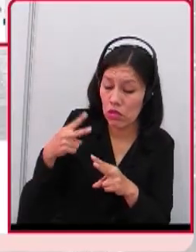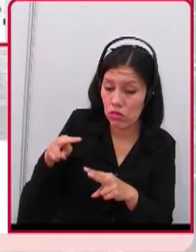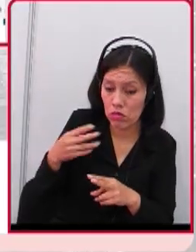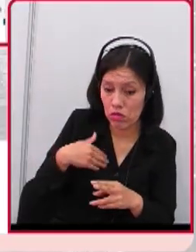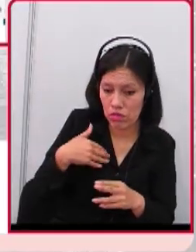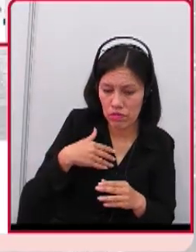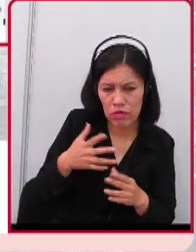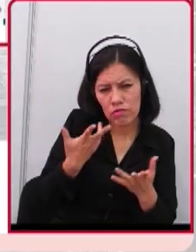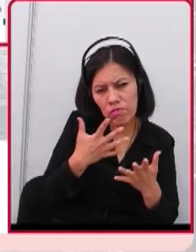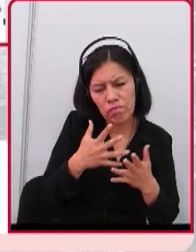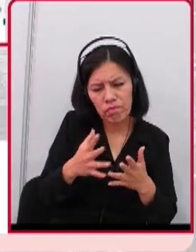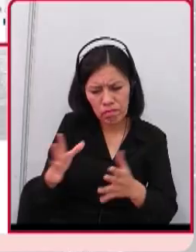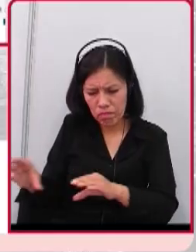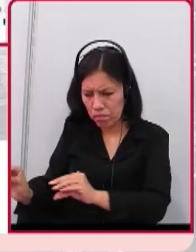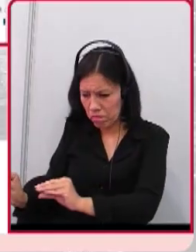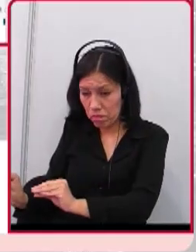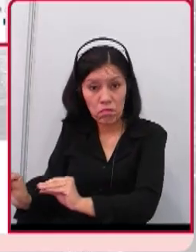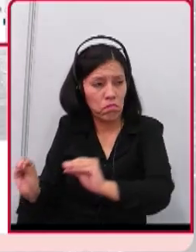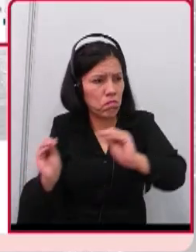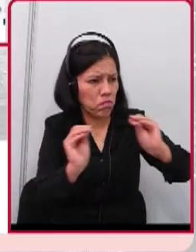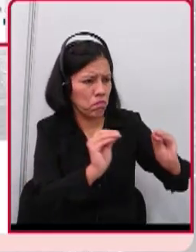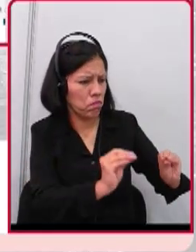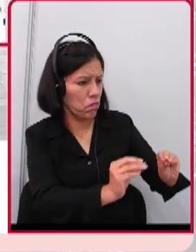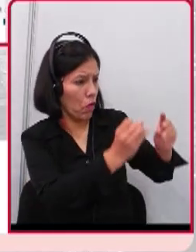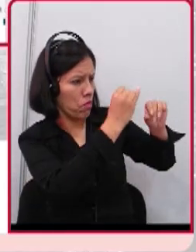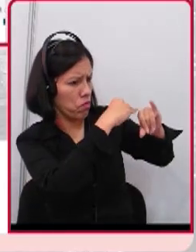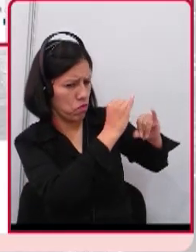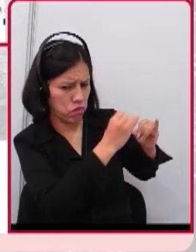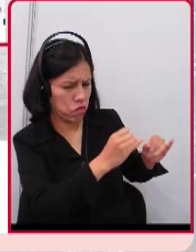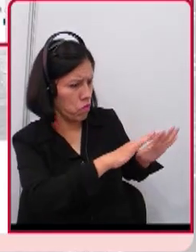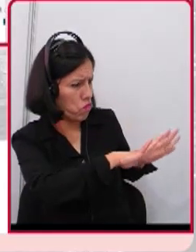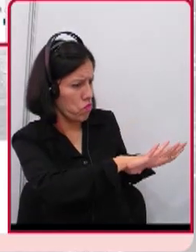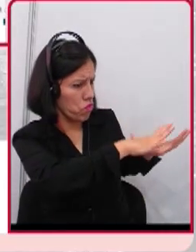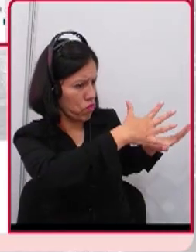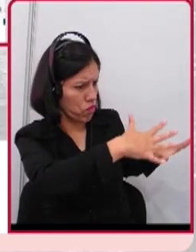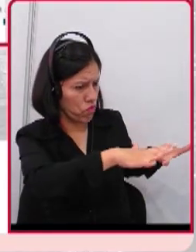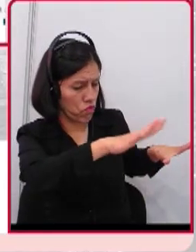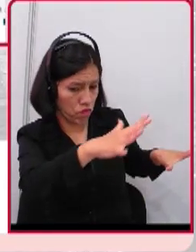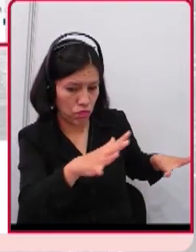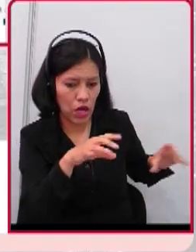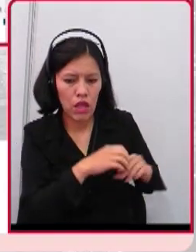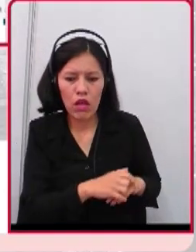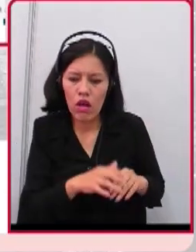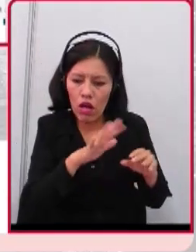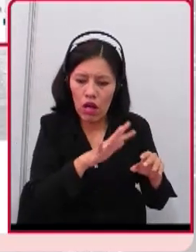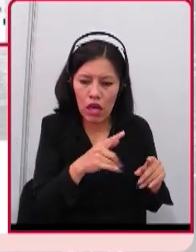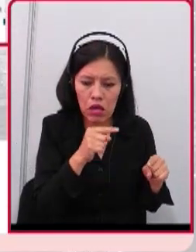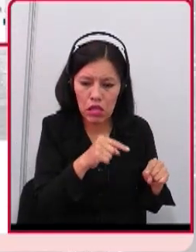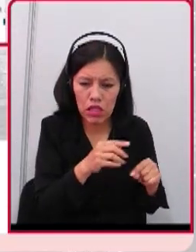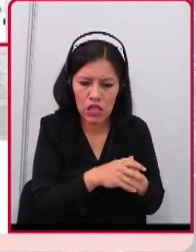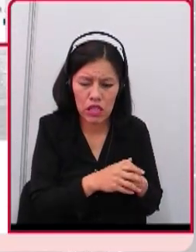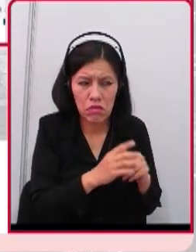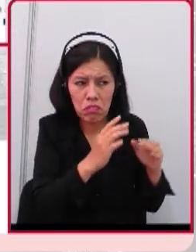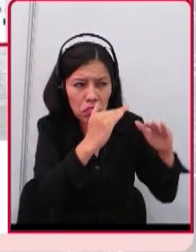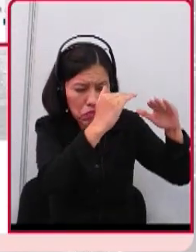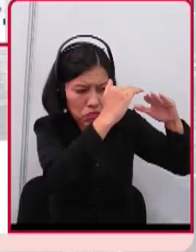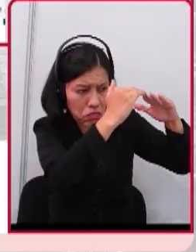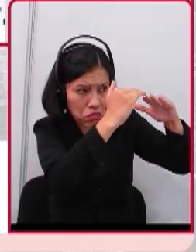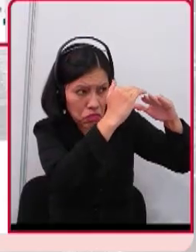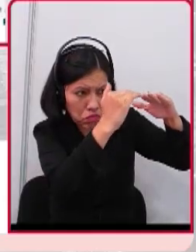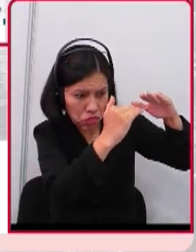sección esquemática asociando a la mineralización que tenemos en Marcapunta, empezando por la parte superior, que